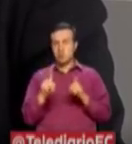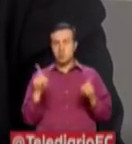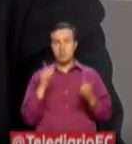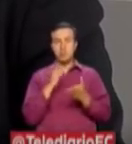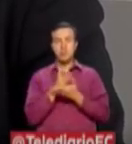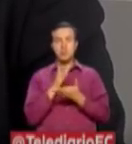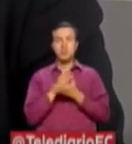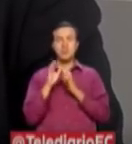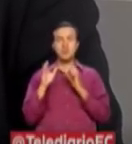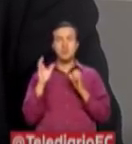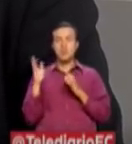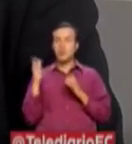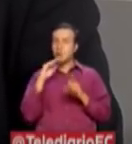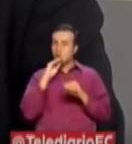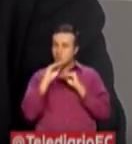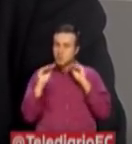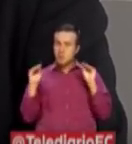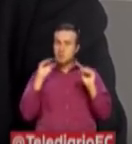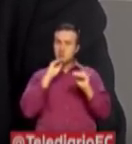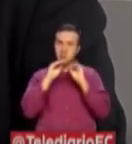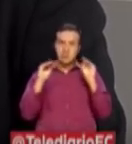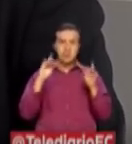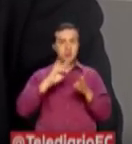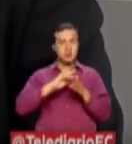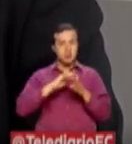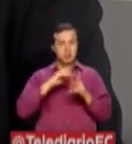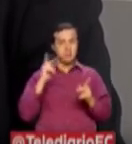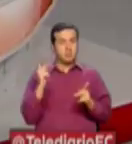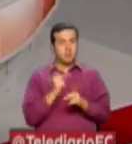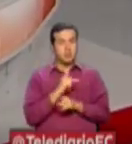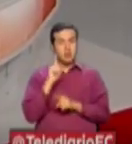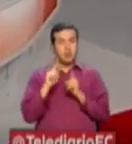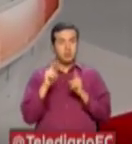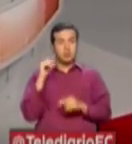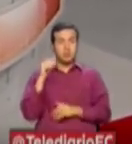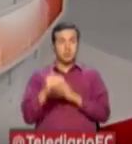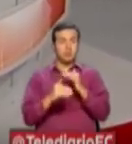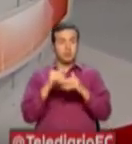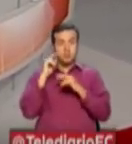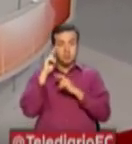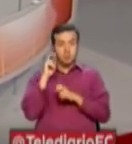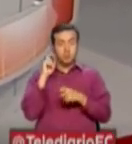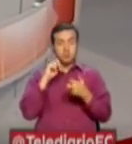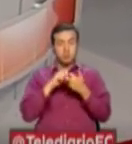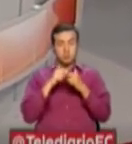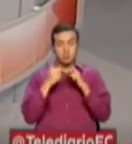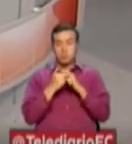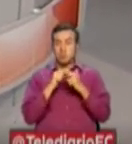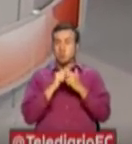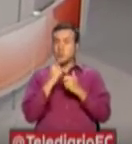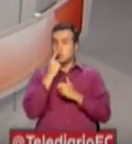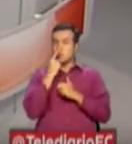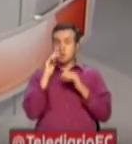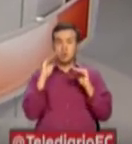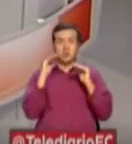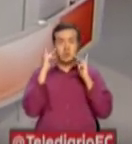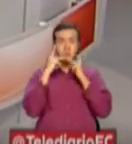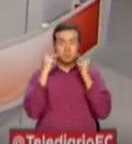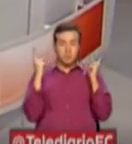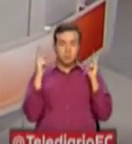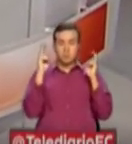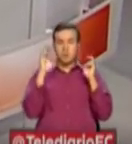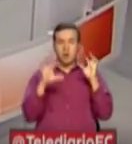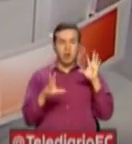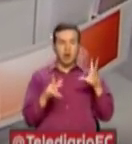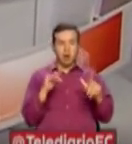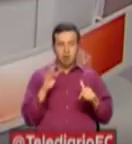comunicación ha venido advirtiendo respecto del riesgo que corren algunos procesos de investigación que son de alto interés público en torno a casos de